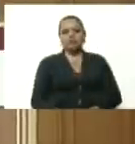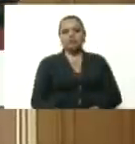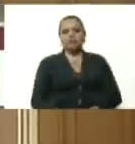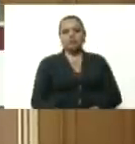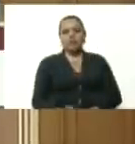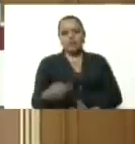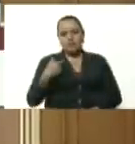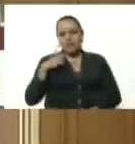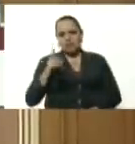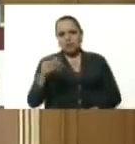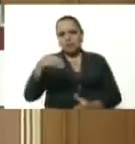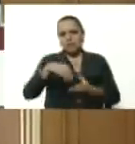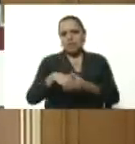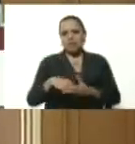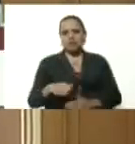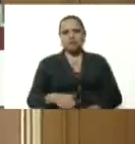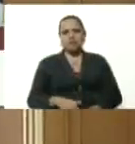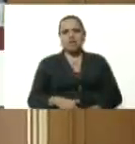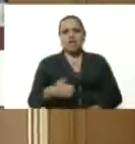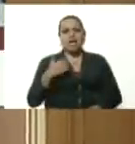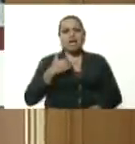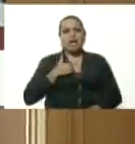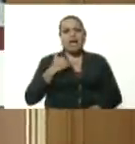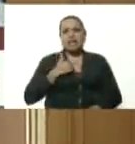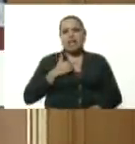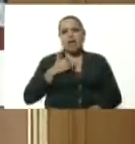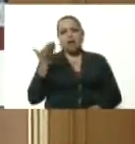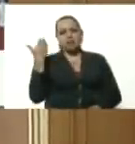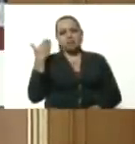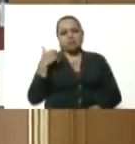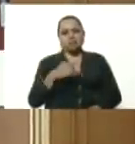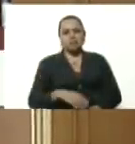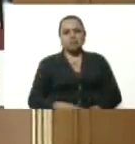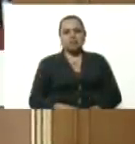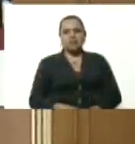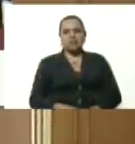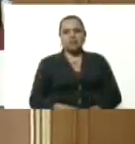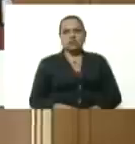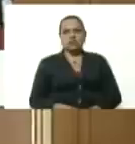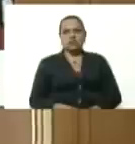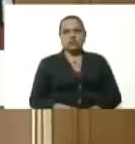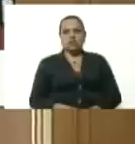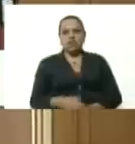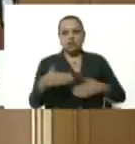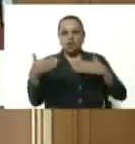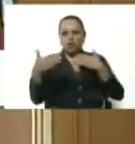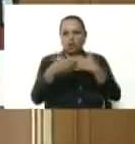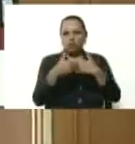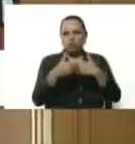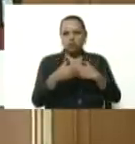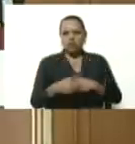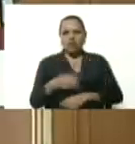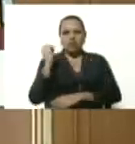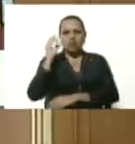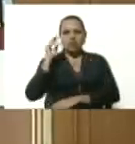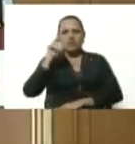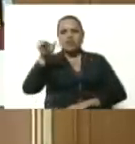también me metieron ahí en Canadá en ese tiempo. Entonces no es. Es contra la soberanísima